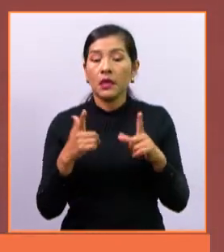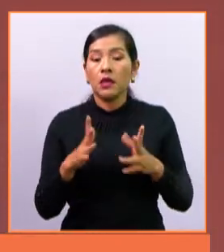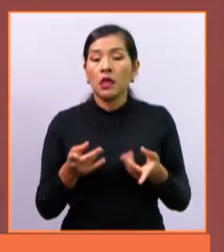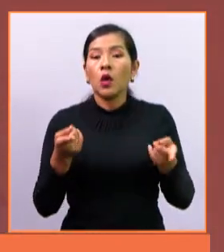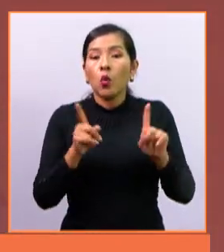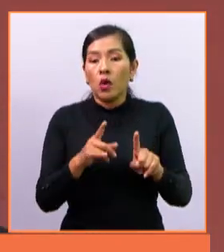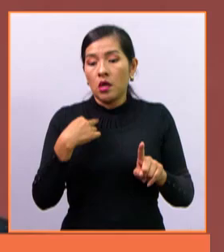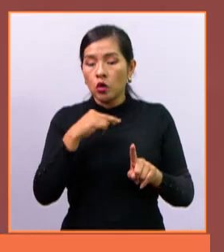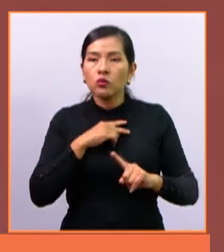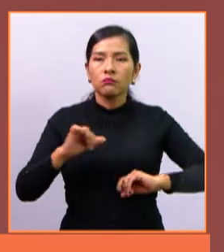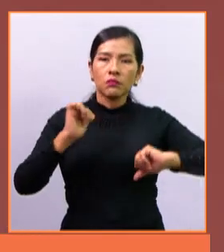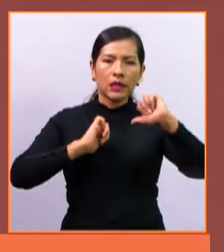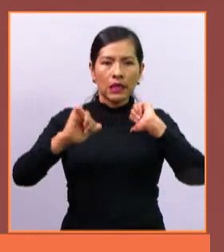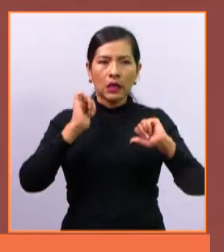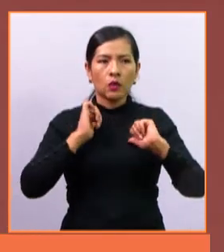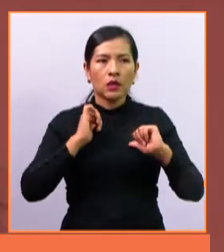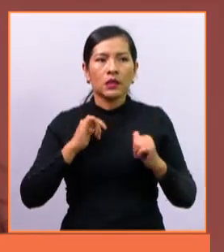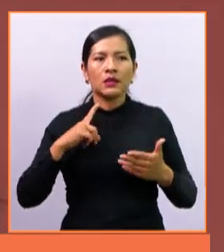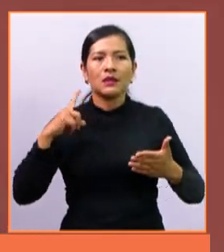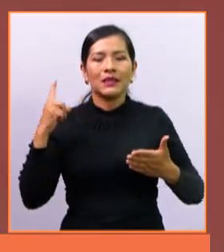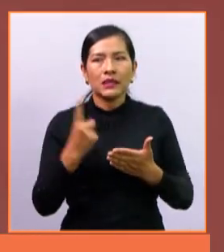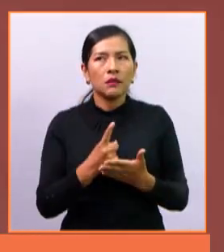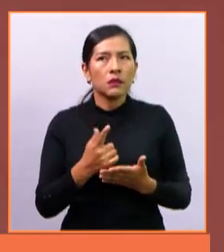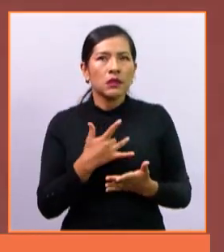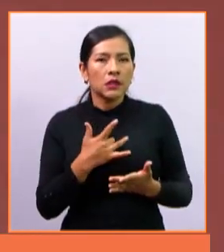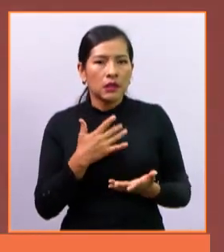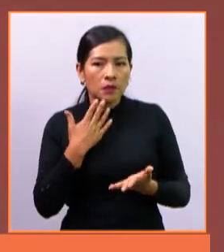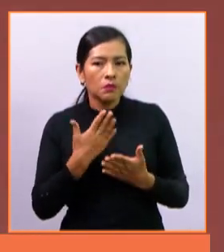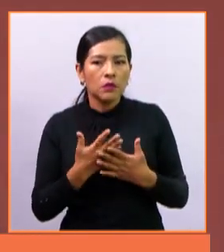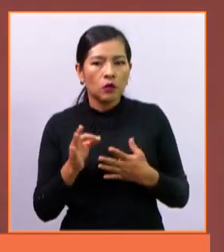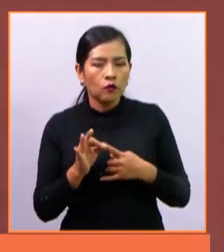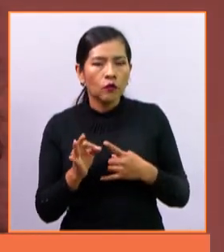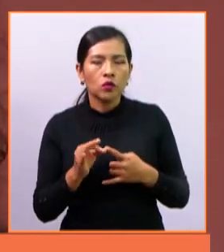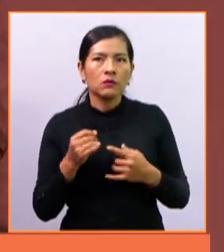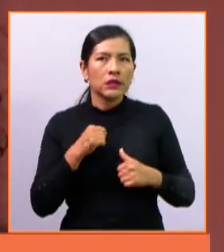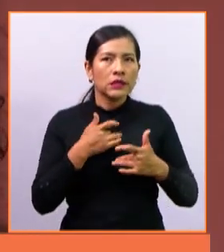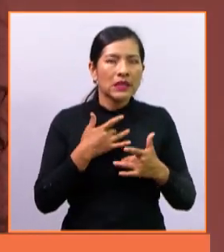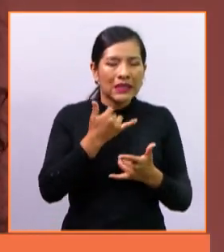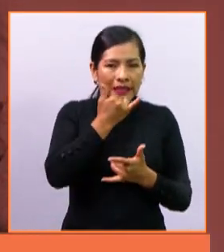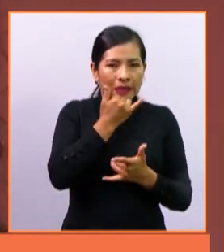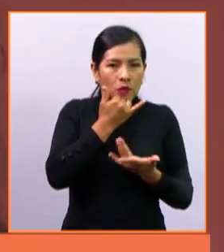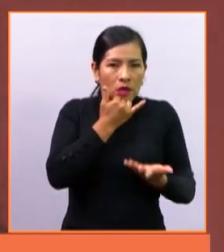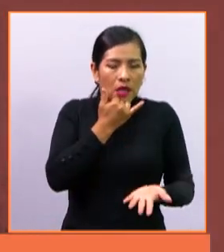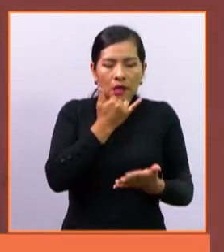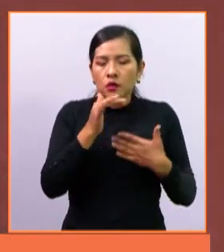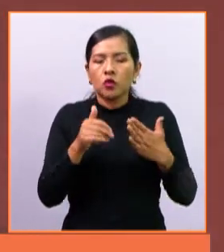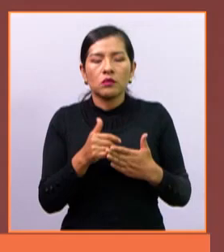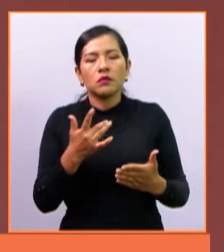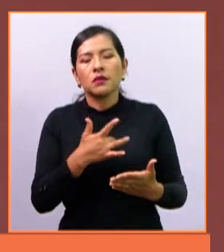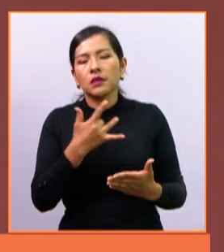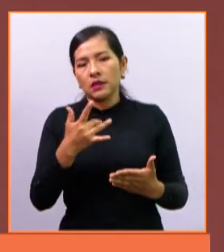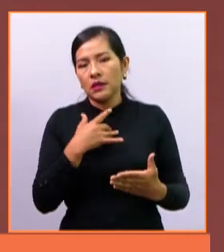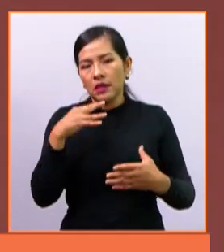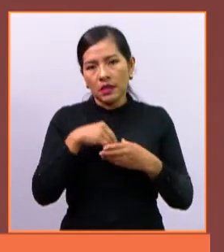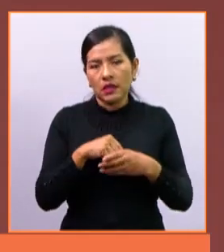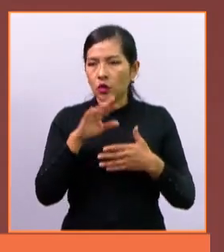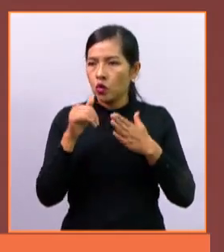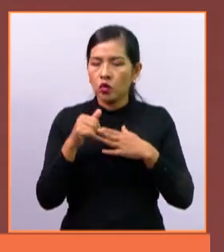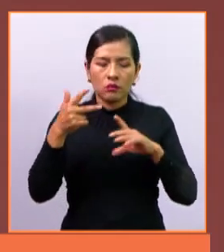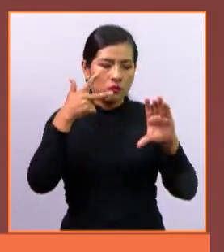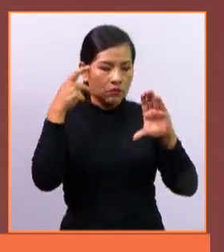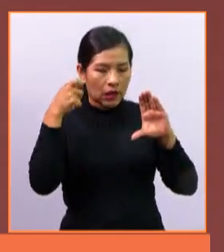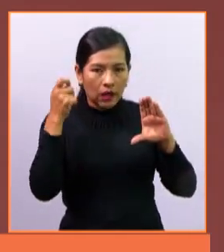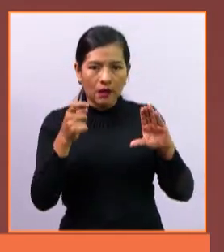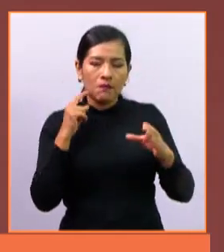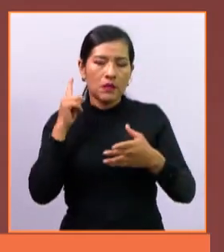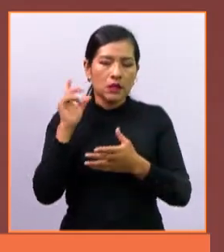actuando, sientes algo, sientes que está funcionando todo eso, y solo hay que asegurar con cámara, sonido, que todo